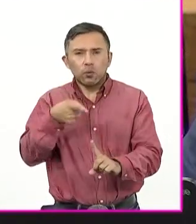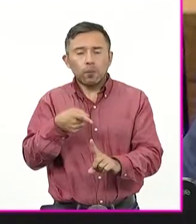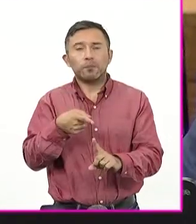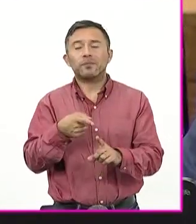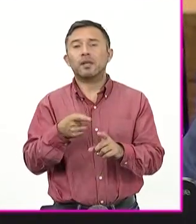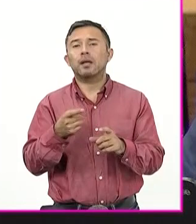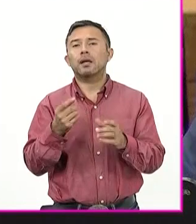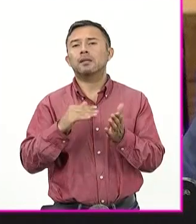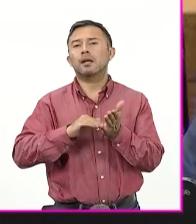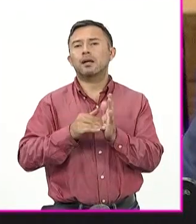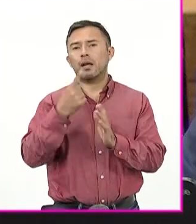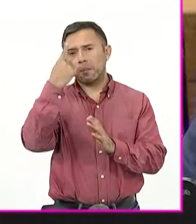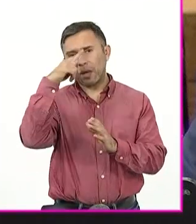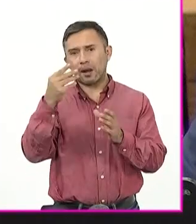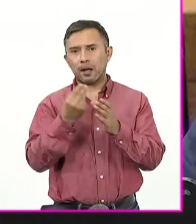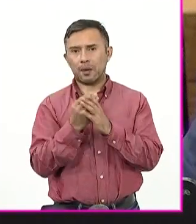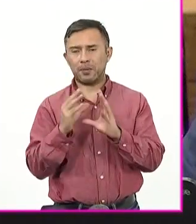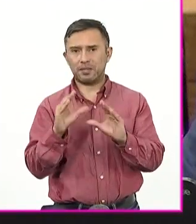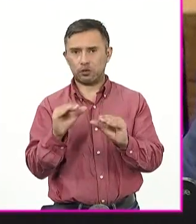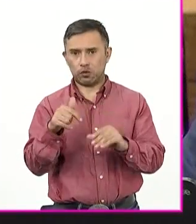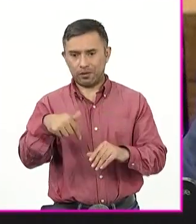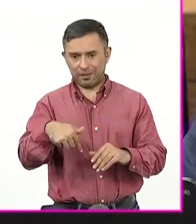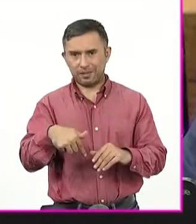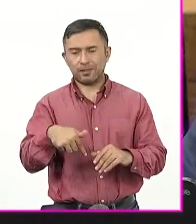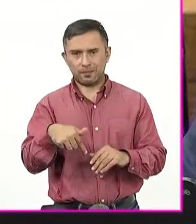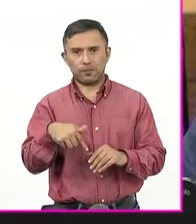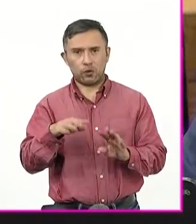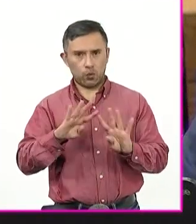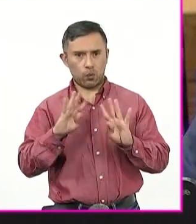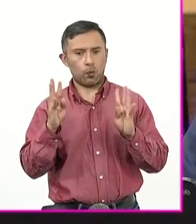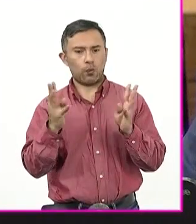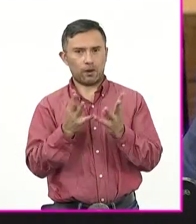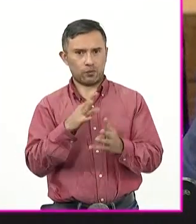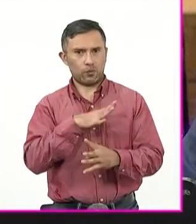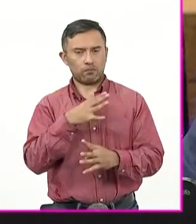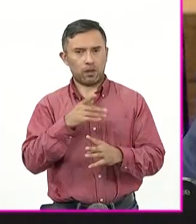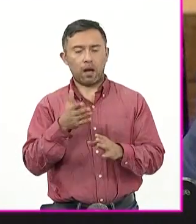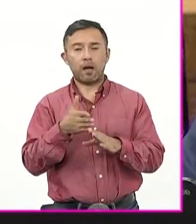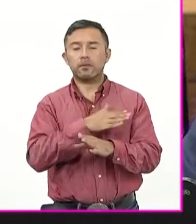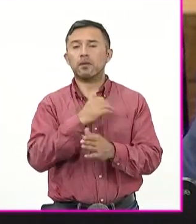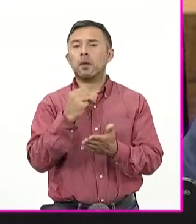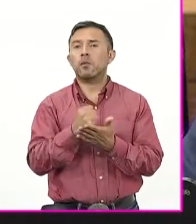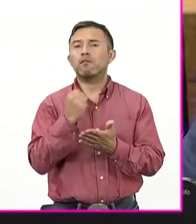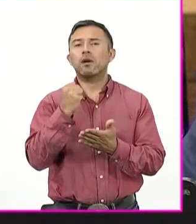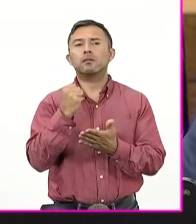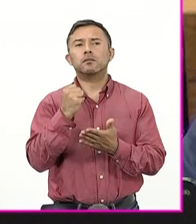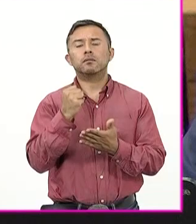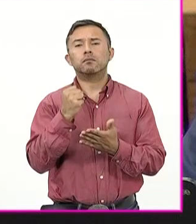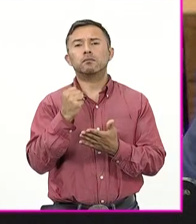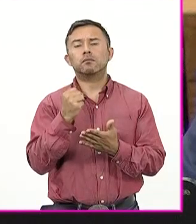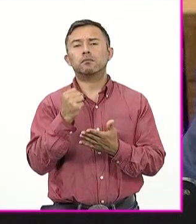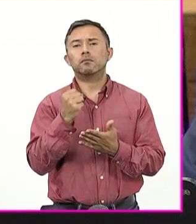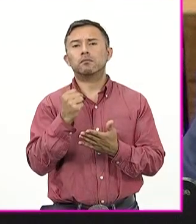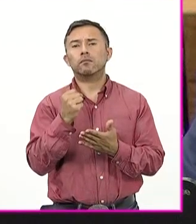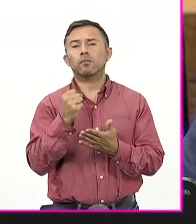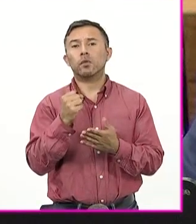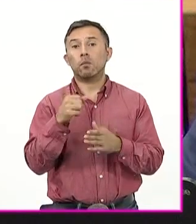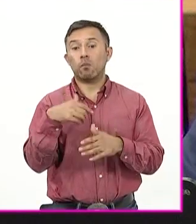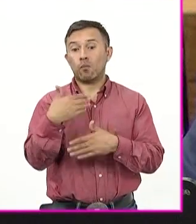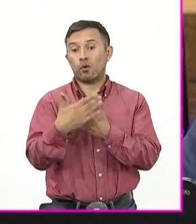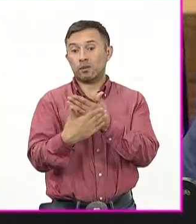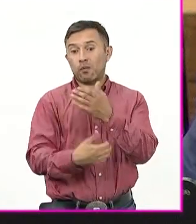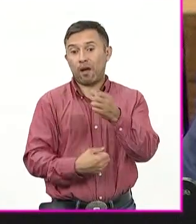que aprueba, por cierto, este órgano colegiado, generalmente a finales de previo a un año